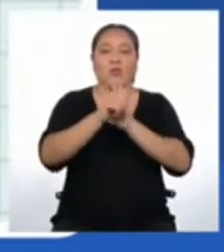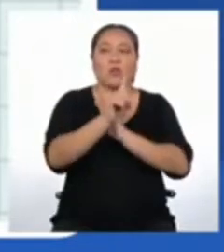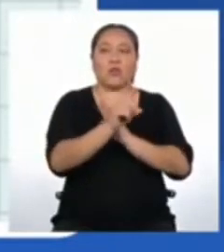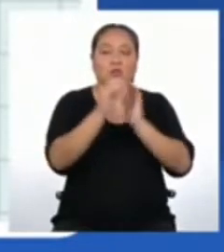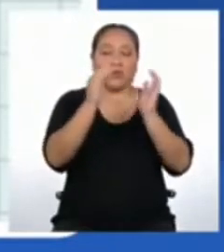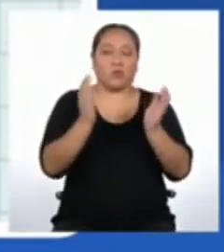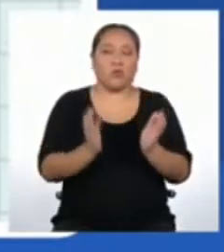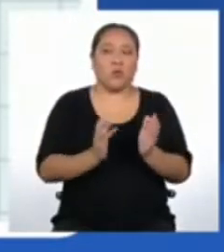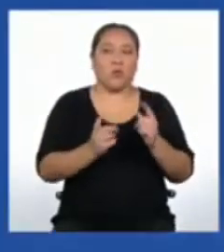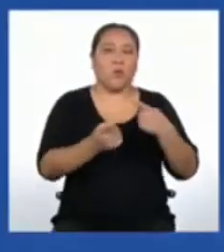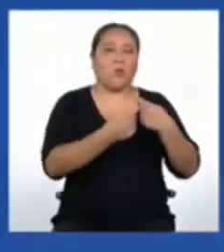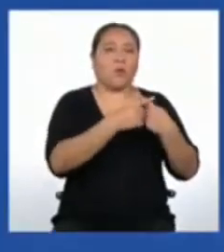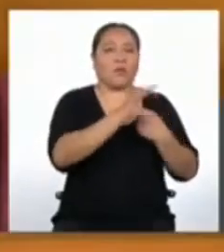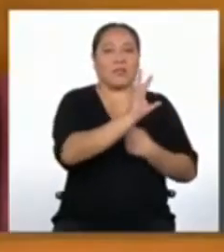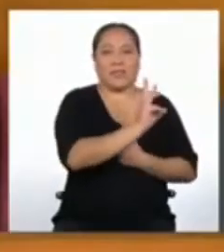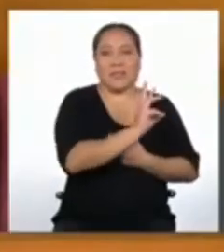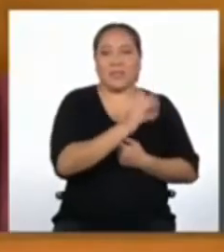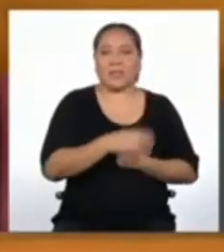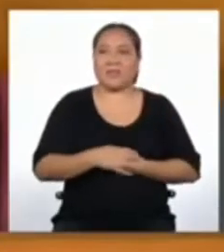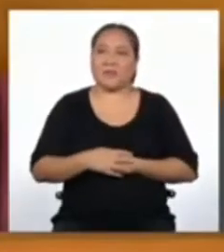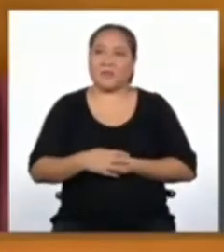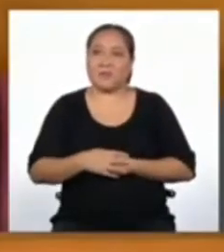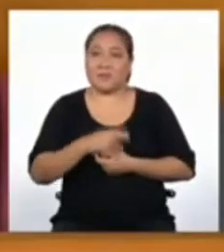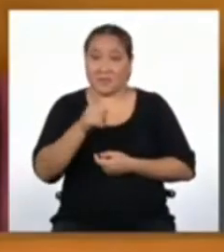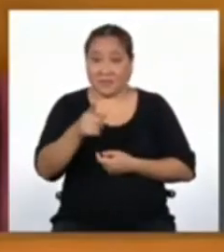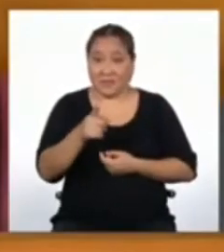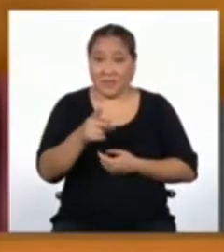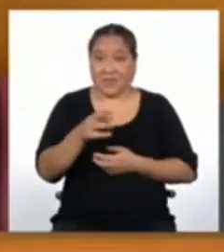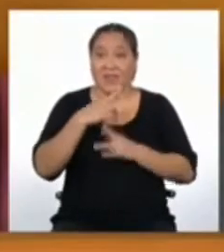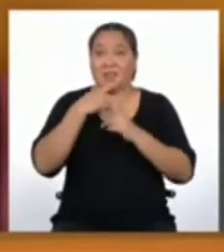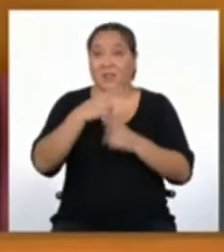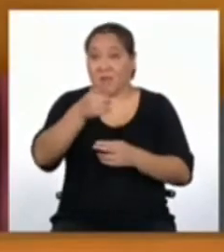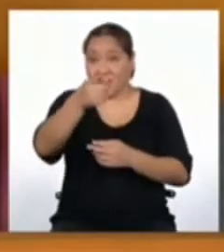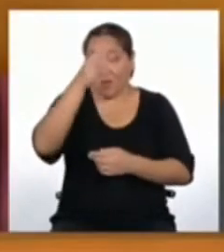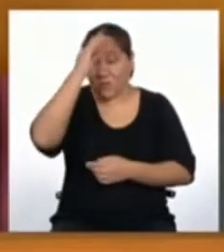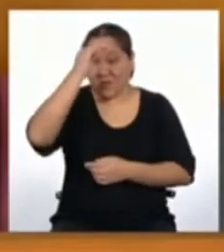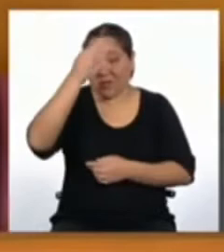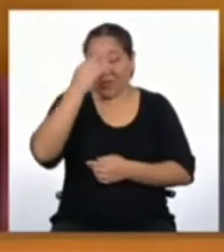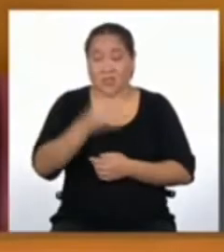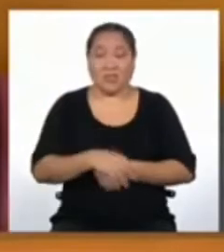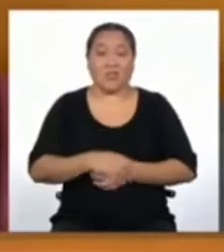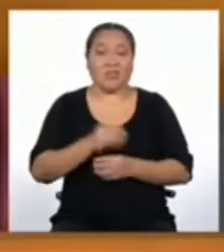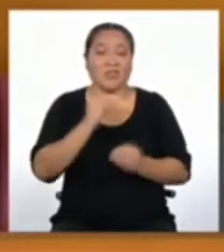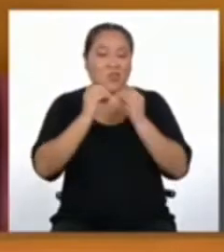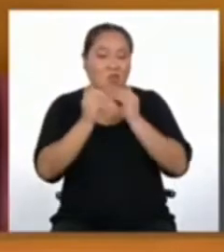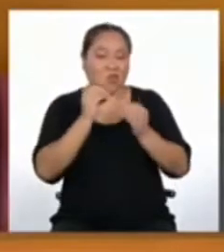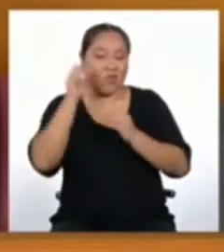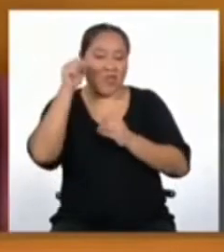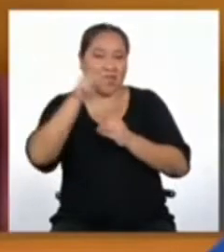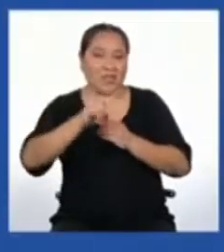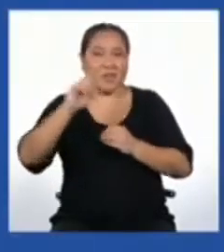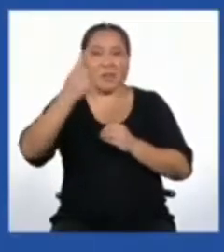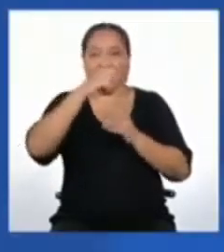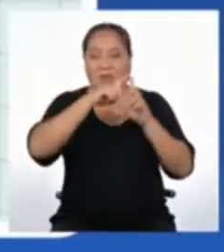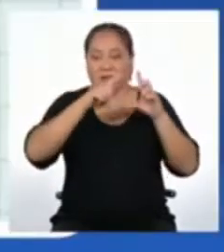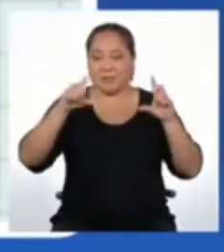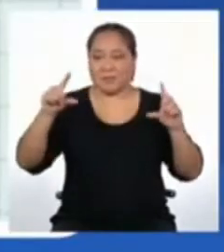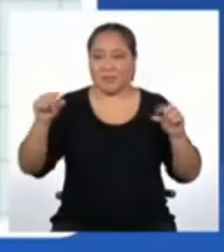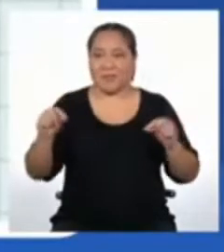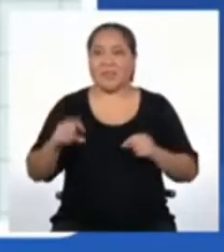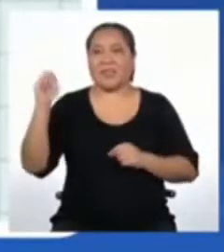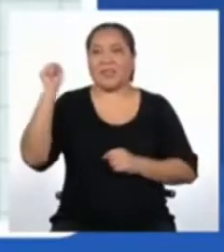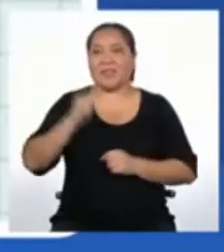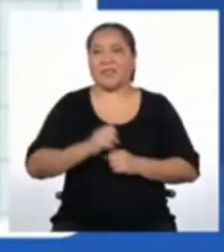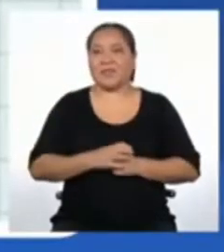1, cierro paréntesis, por 6. ¿Quieres acompañar a las chicas y chicos a resolver esta primera ecuación?